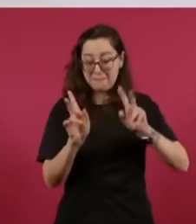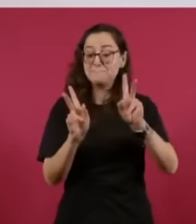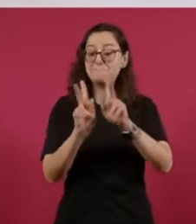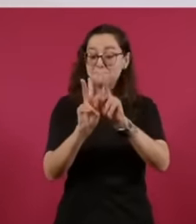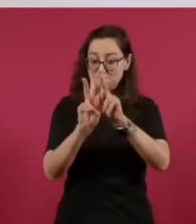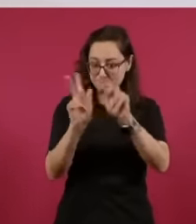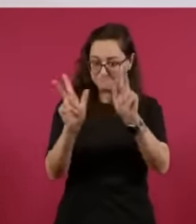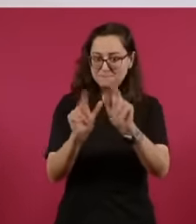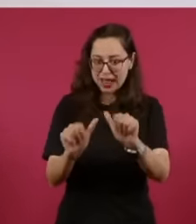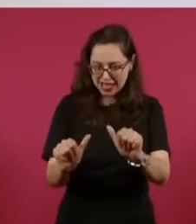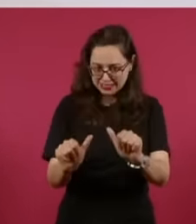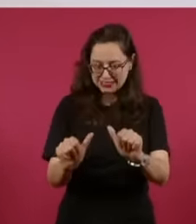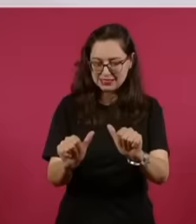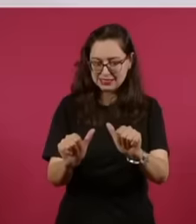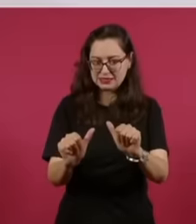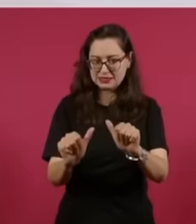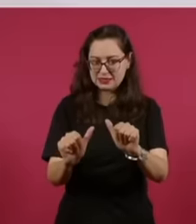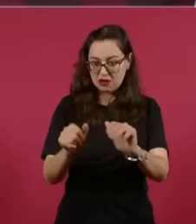profunda